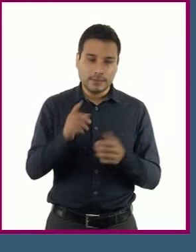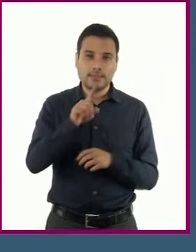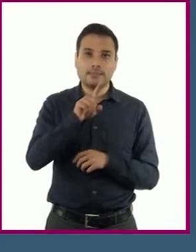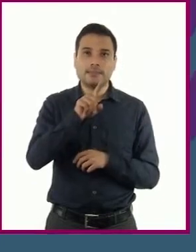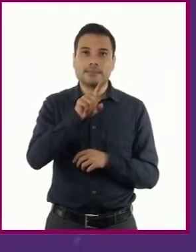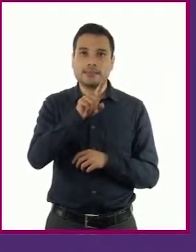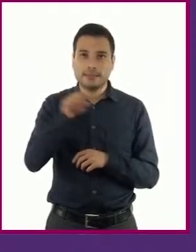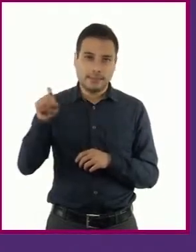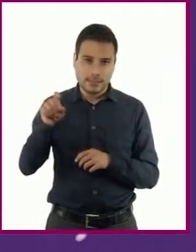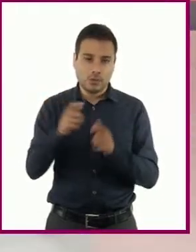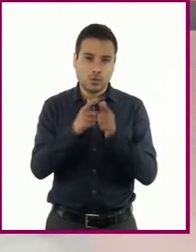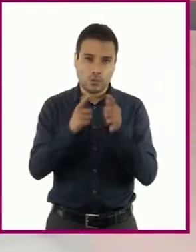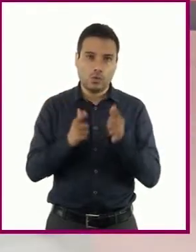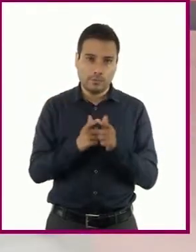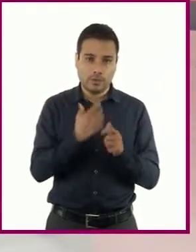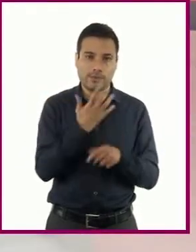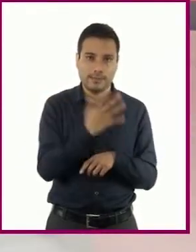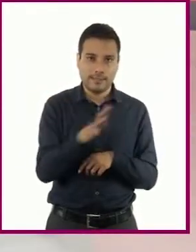de uvas.